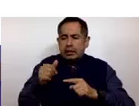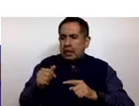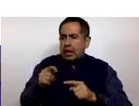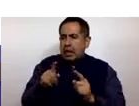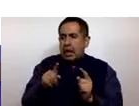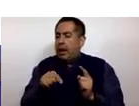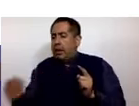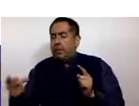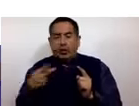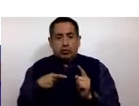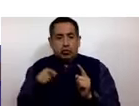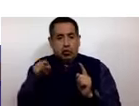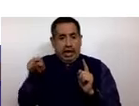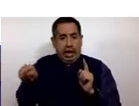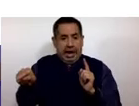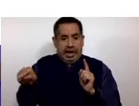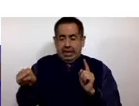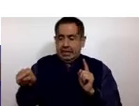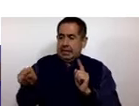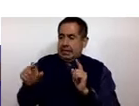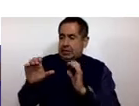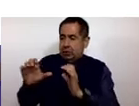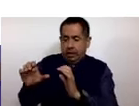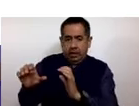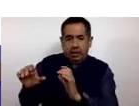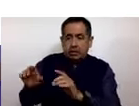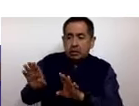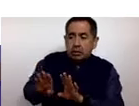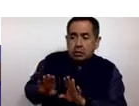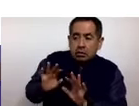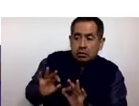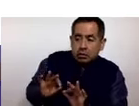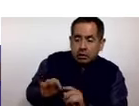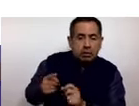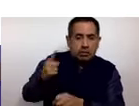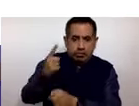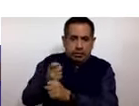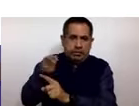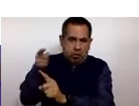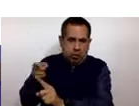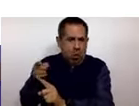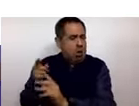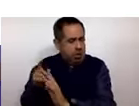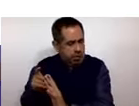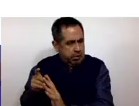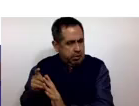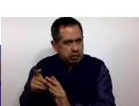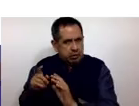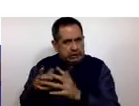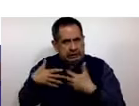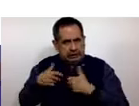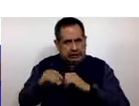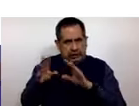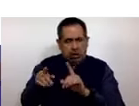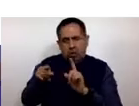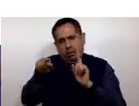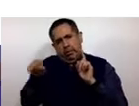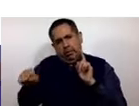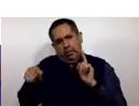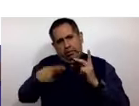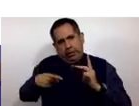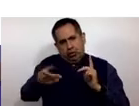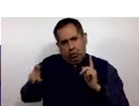Digamos que el bienestar de la persona cuidada casi siempre se pone al centro y eso es totalmente comprensible, hay que sostener